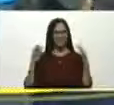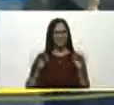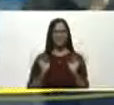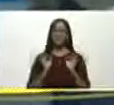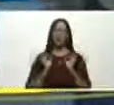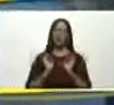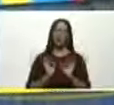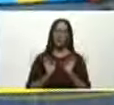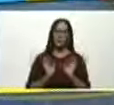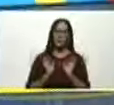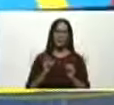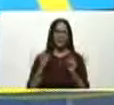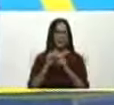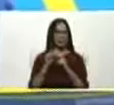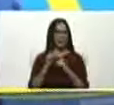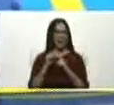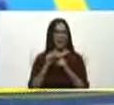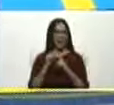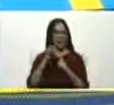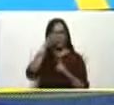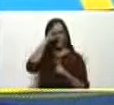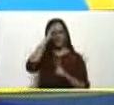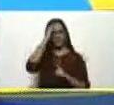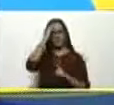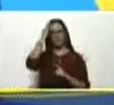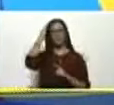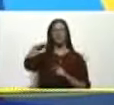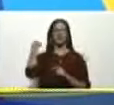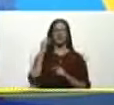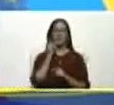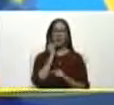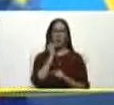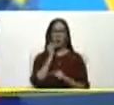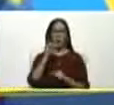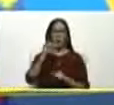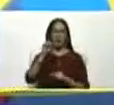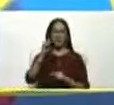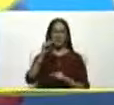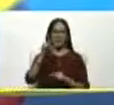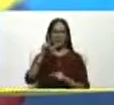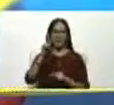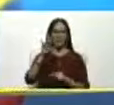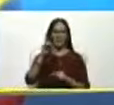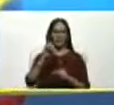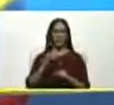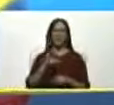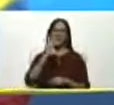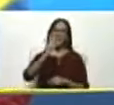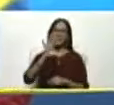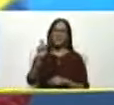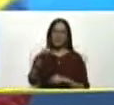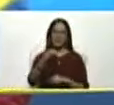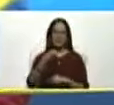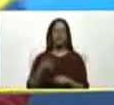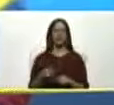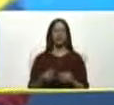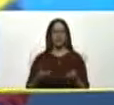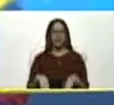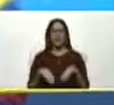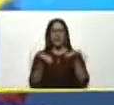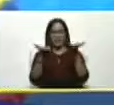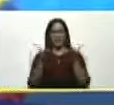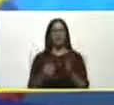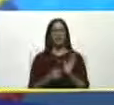Justamente las palabras, el discurso del joven Salvador de la quinta generación que se levantó en referencia a la